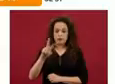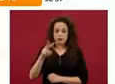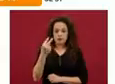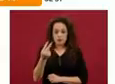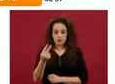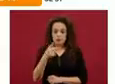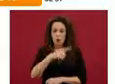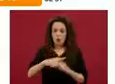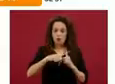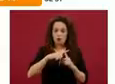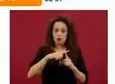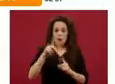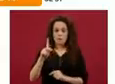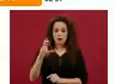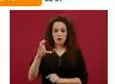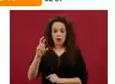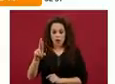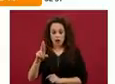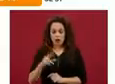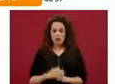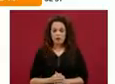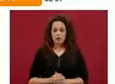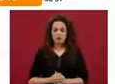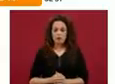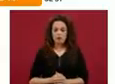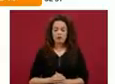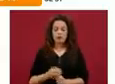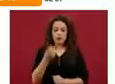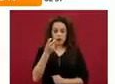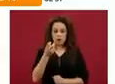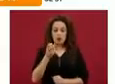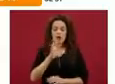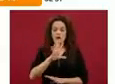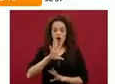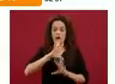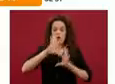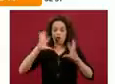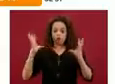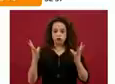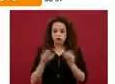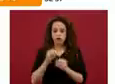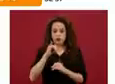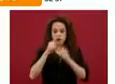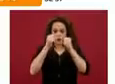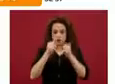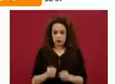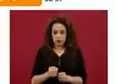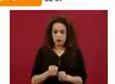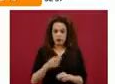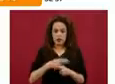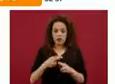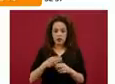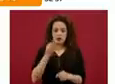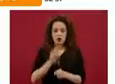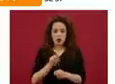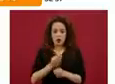PCR positivo, por lo tanto son los casos confirmados acumulados hasta el momento, es decir, estos